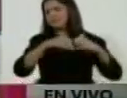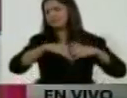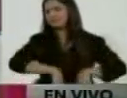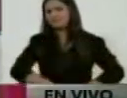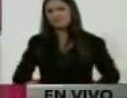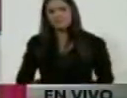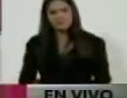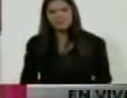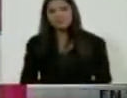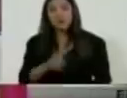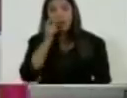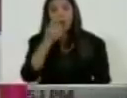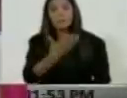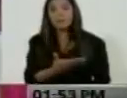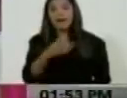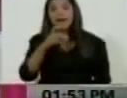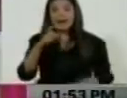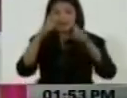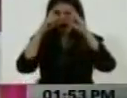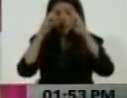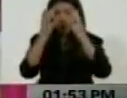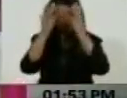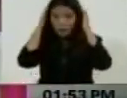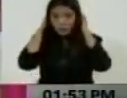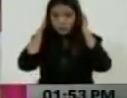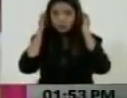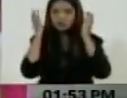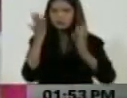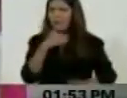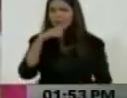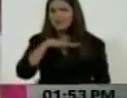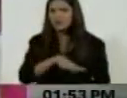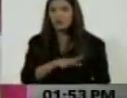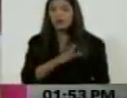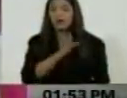Este esperpento Ramos Alup no tiene una historia sagrada.